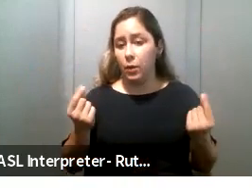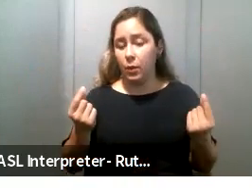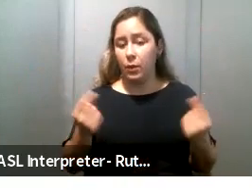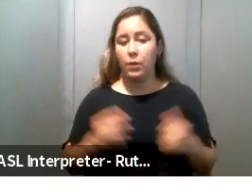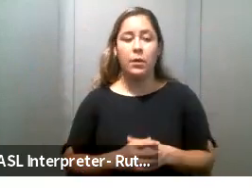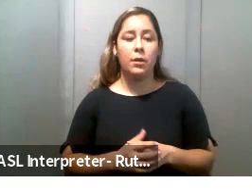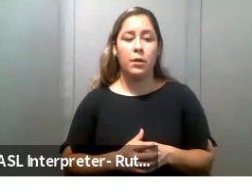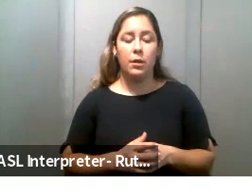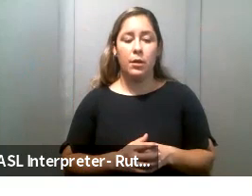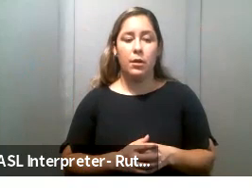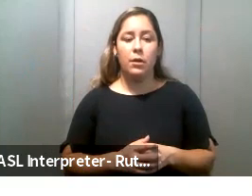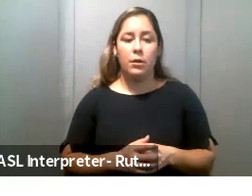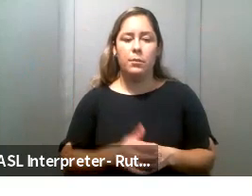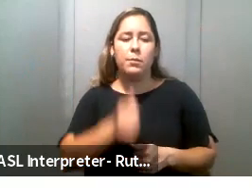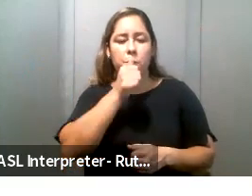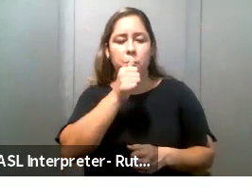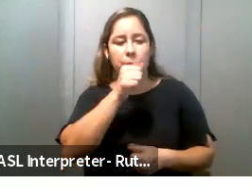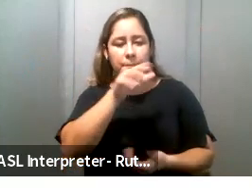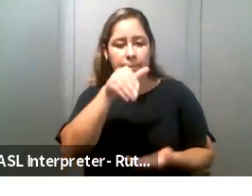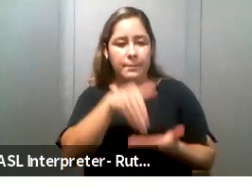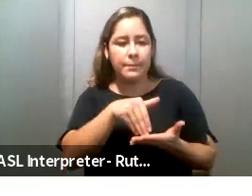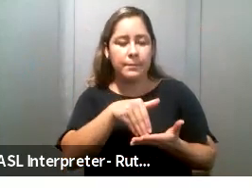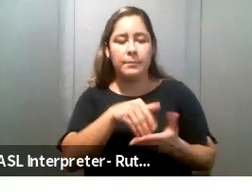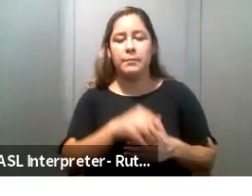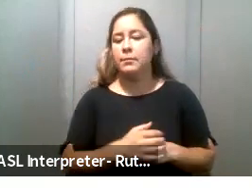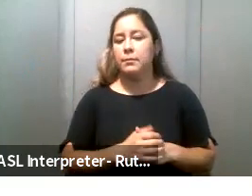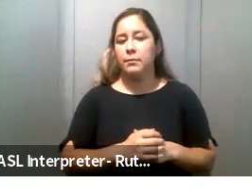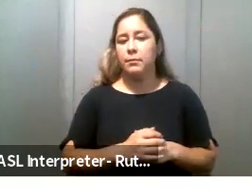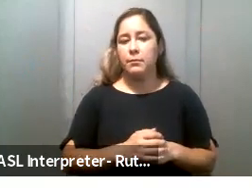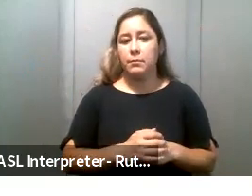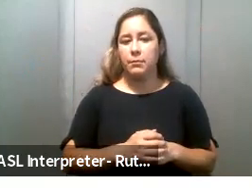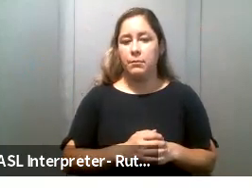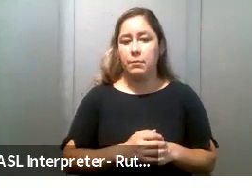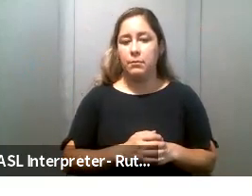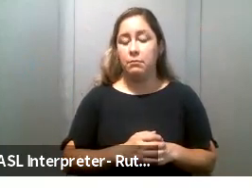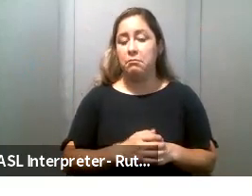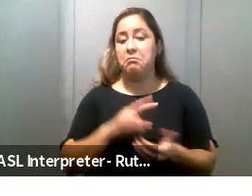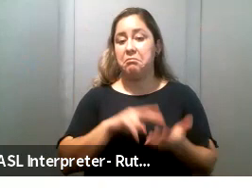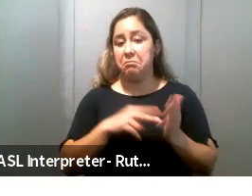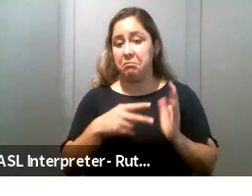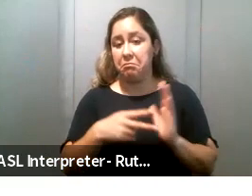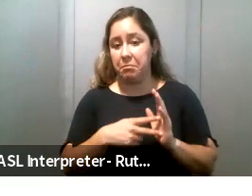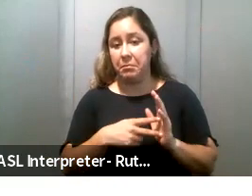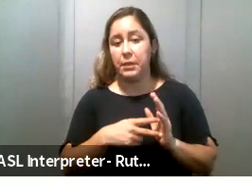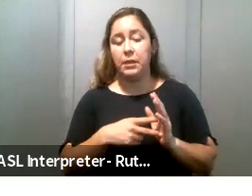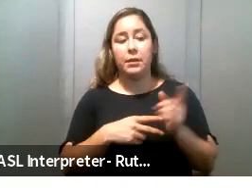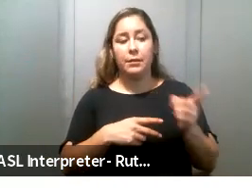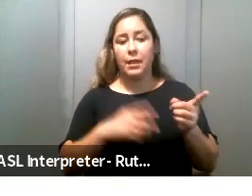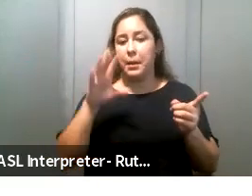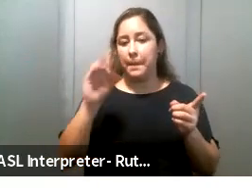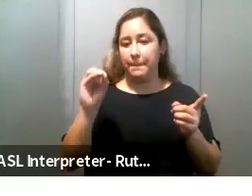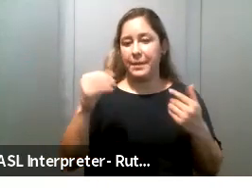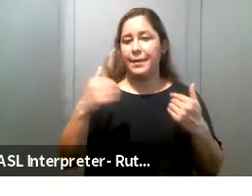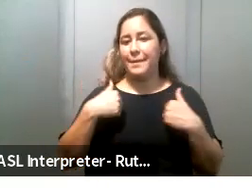centros privados. Eso quiere decir que una compañía tiene un contrato para detener a gente y están ganando